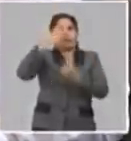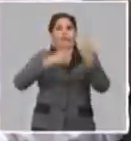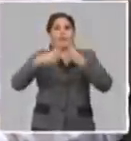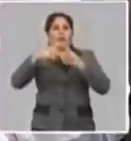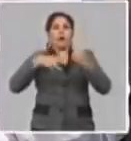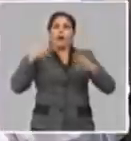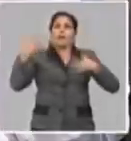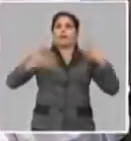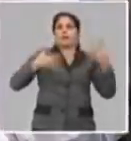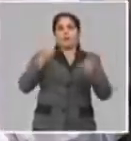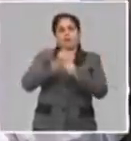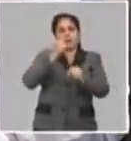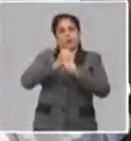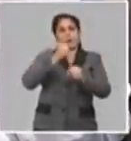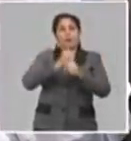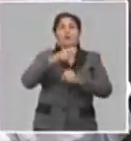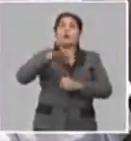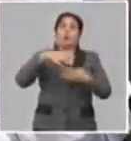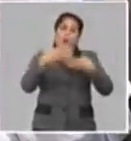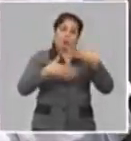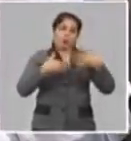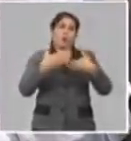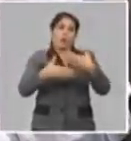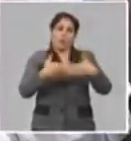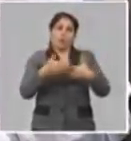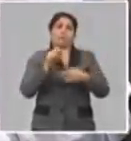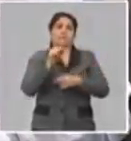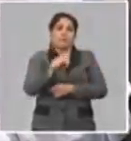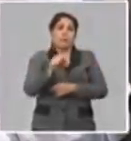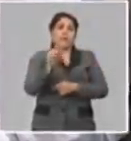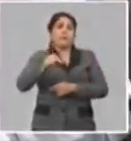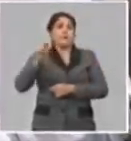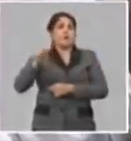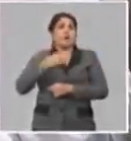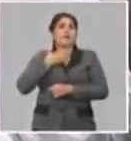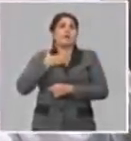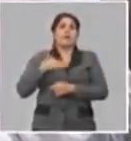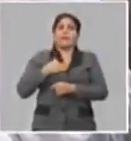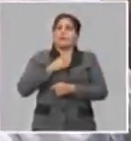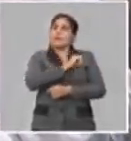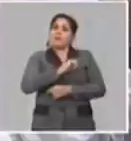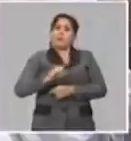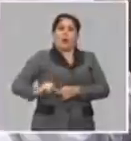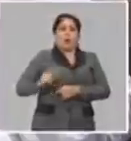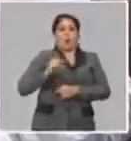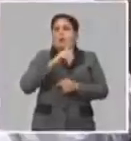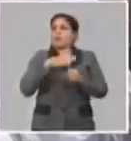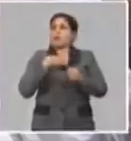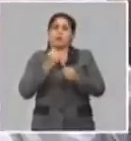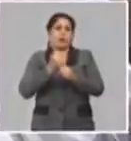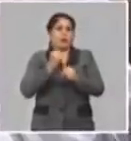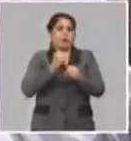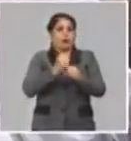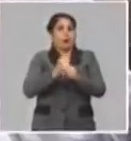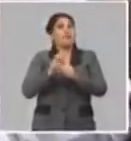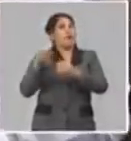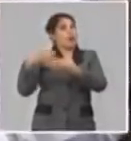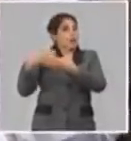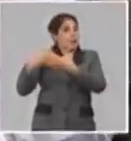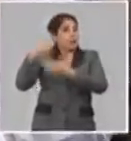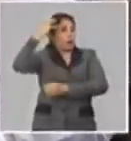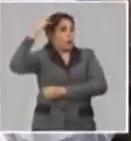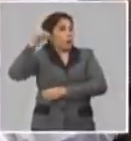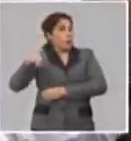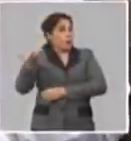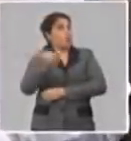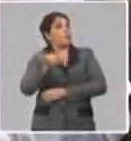trabajo es un problema a resolver. Eso lo tenemos claro, sobre todo en el sector estatal, en el sector empresarial, en el sector